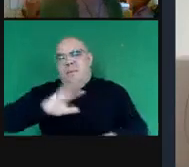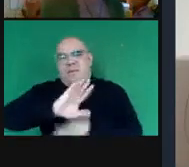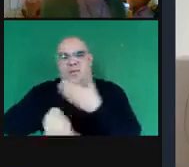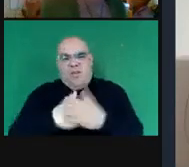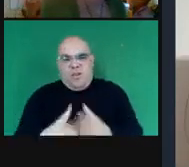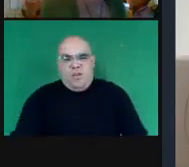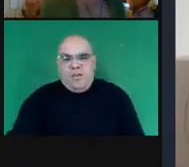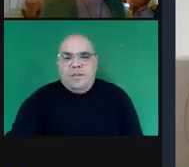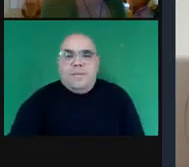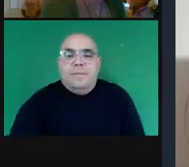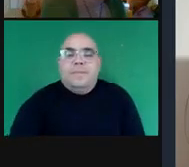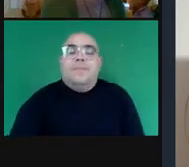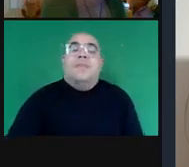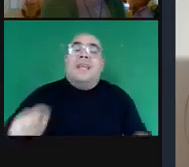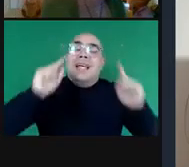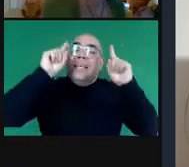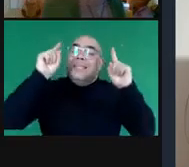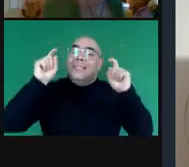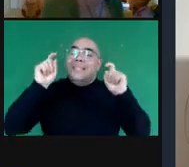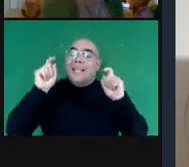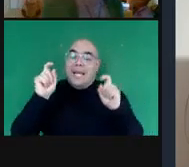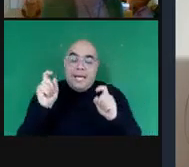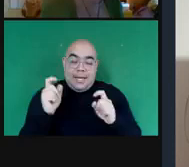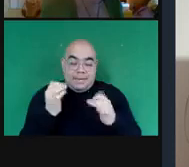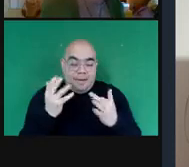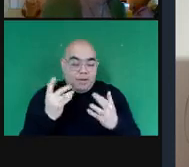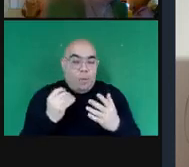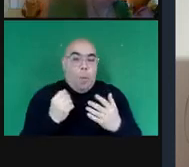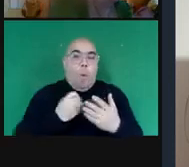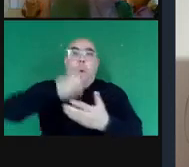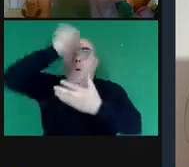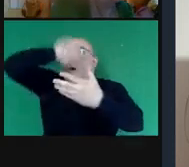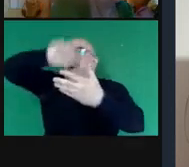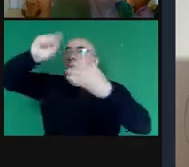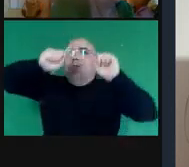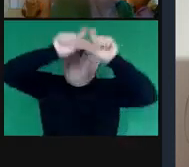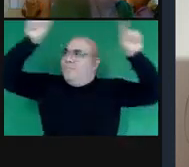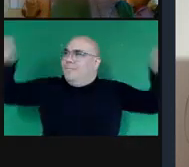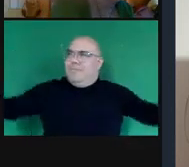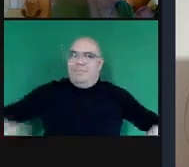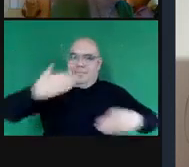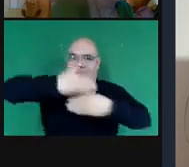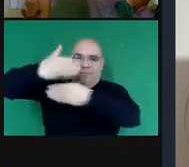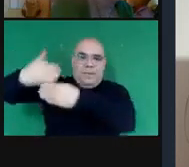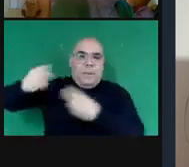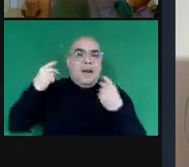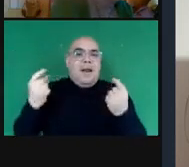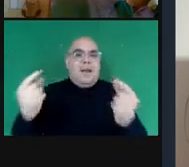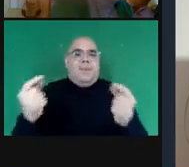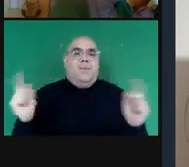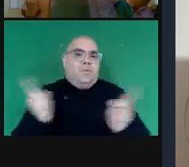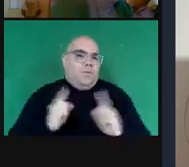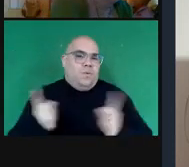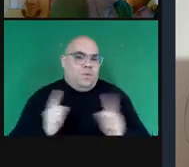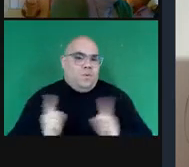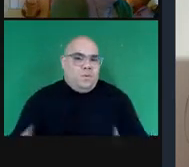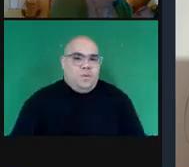Los murales no se hacen a la carrera. Ay, perdón, un momentico aquí que se me salió